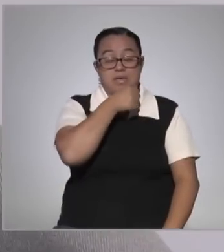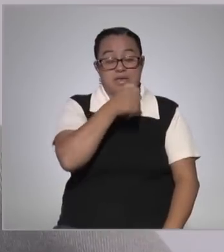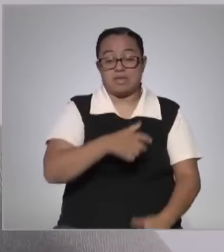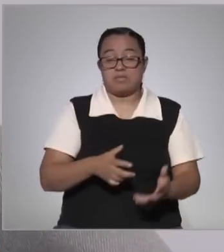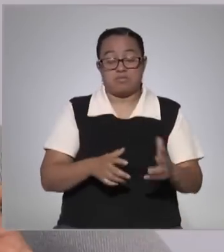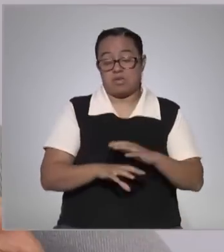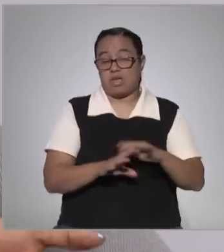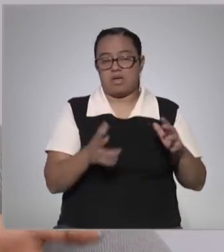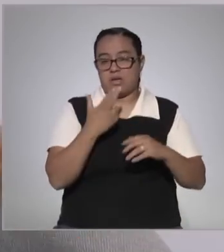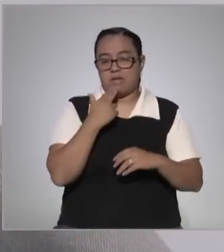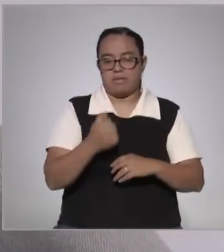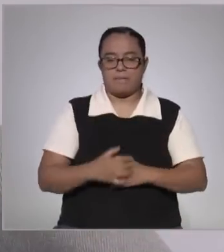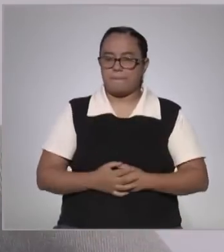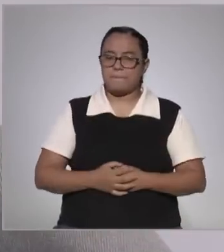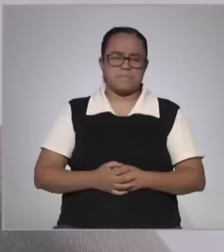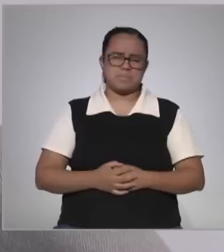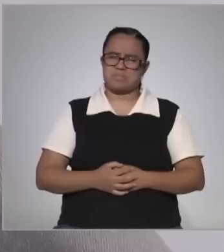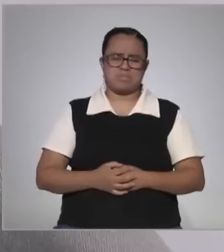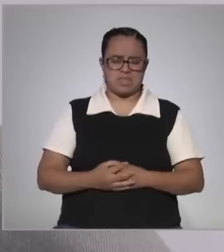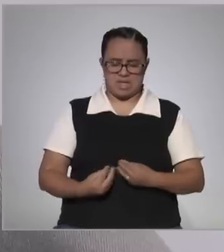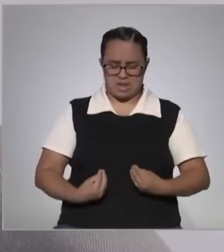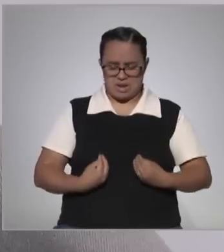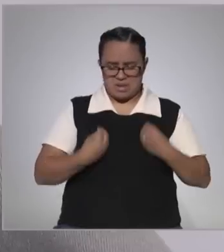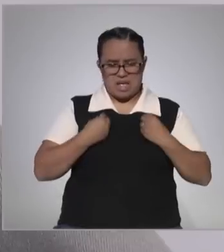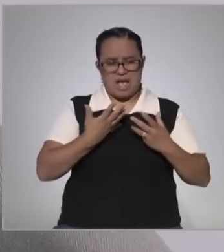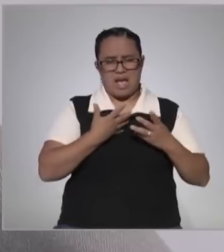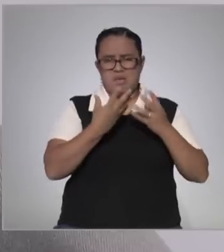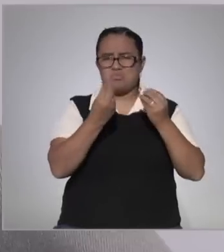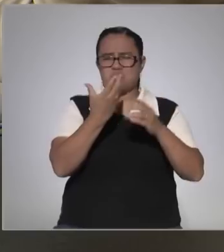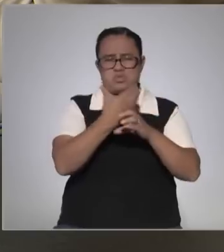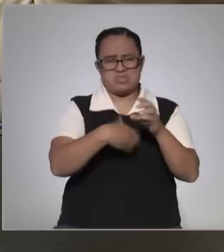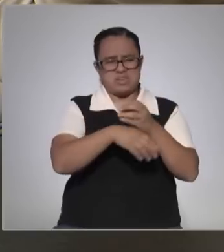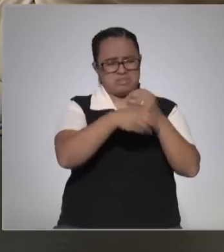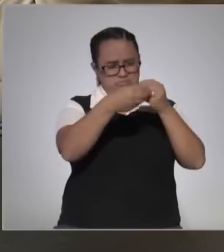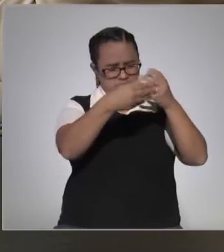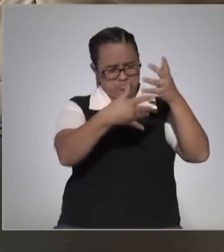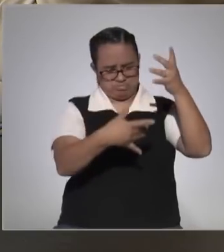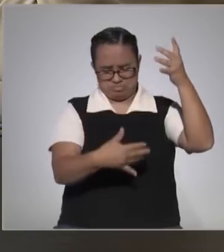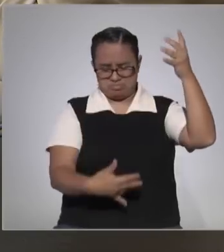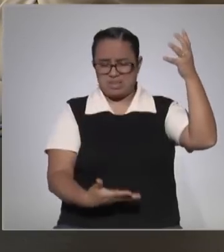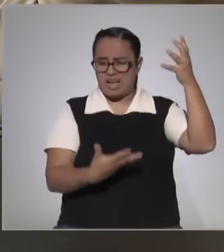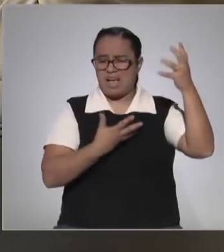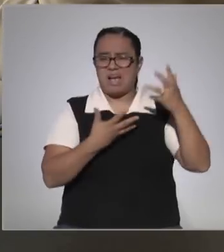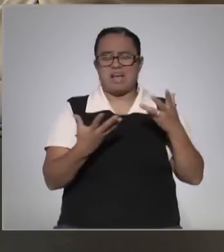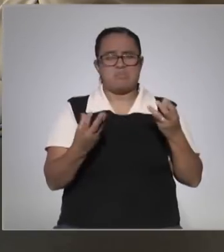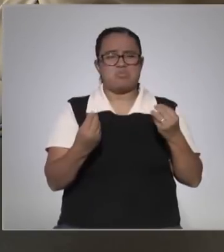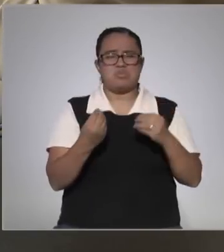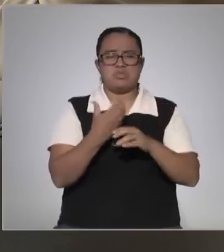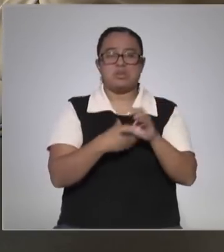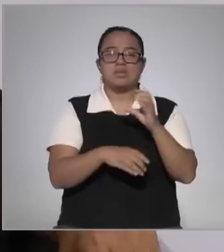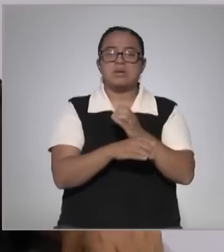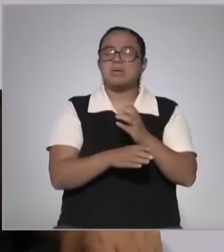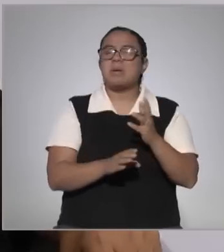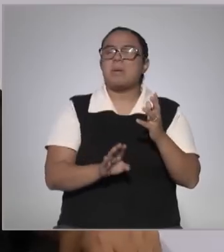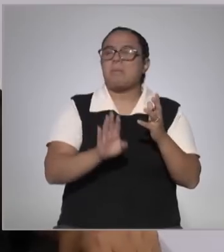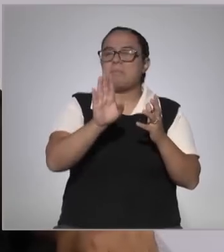La vida es un menú, es como una mesa, como un buffet,